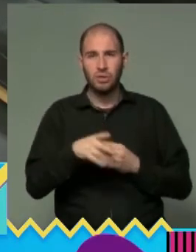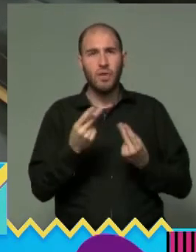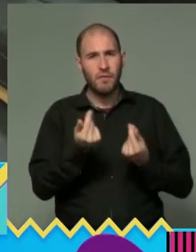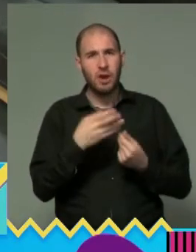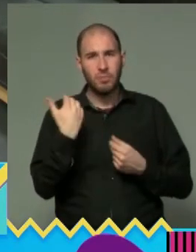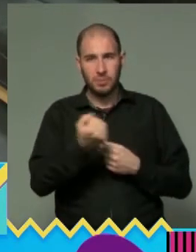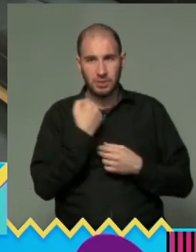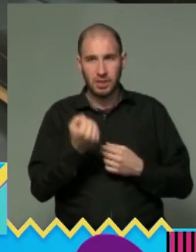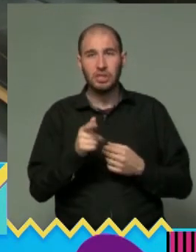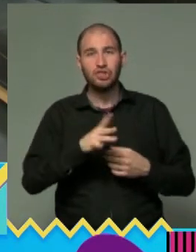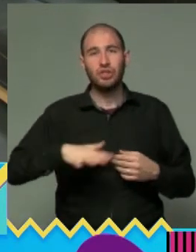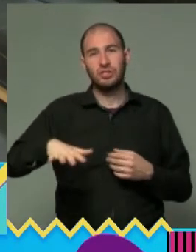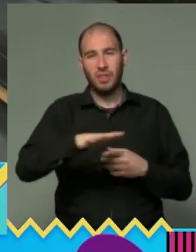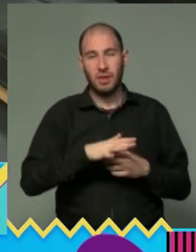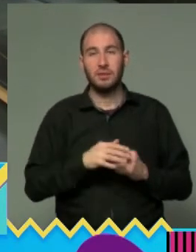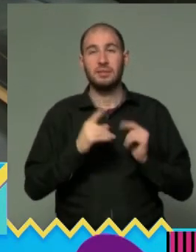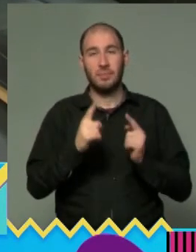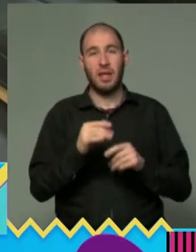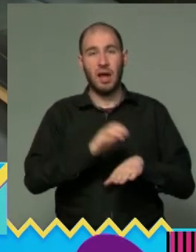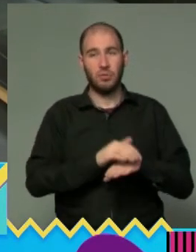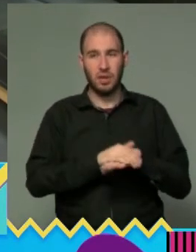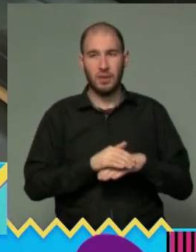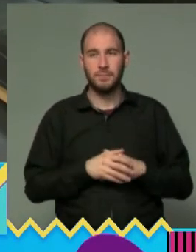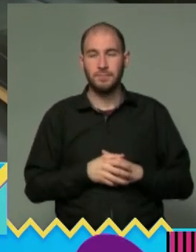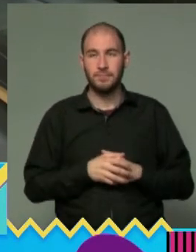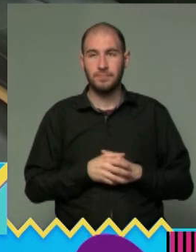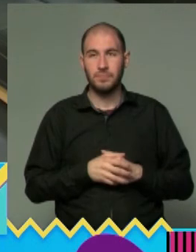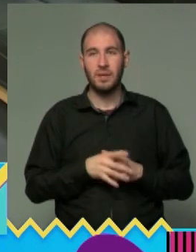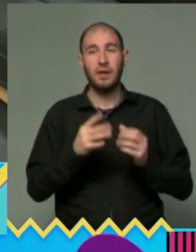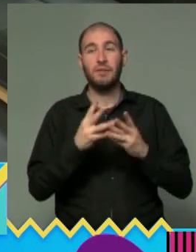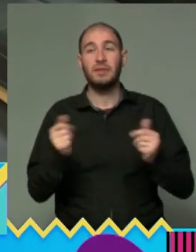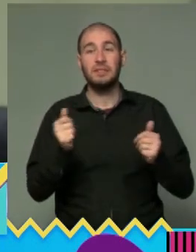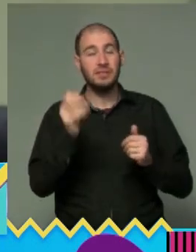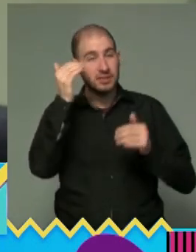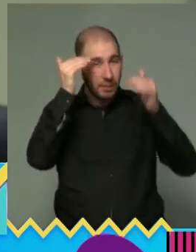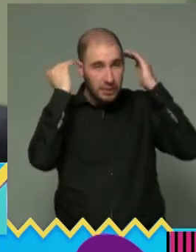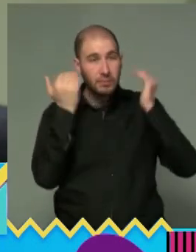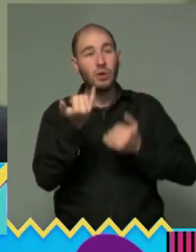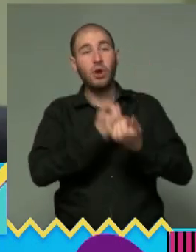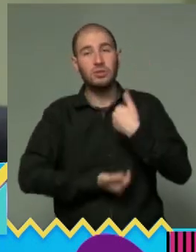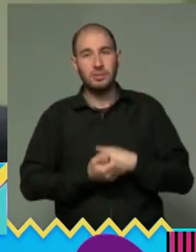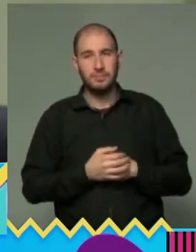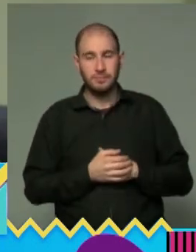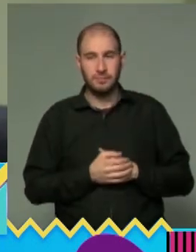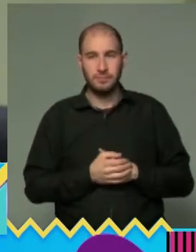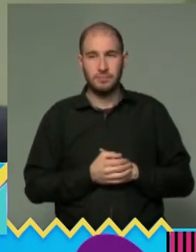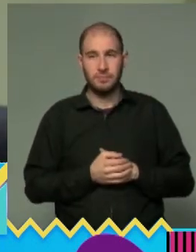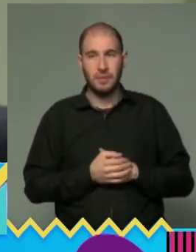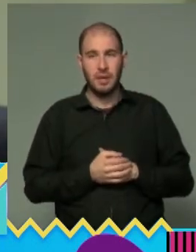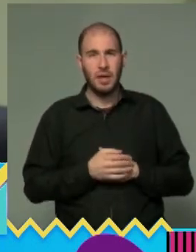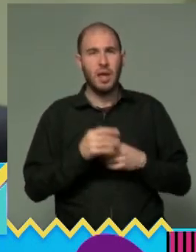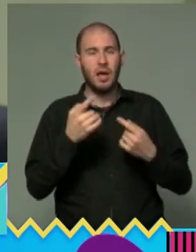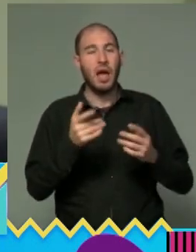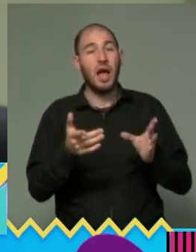valorarlo como sociedad y obviamente desde las autoridades. Cerramos, Sebastián, decinos... El